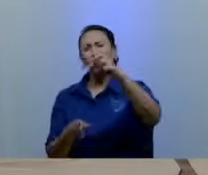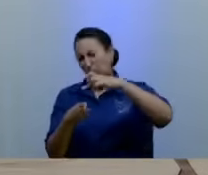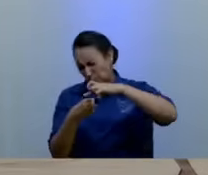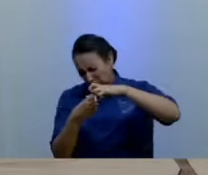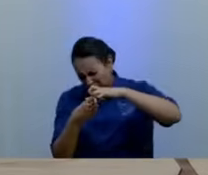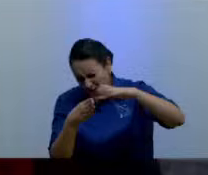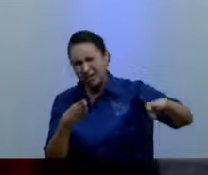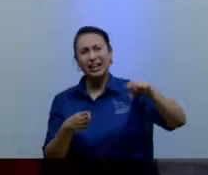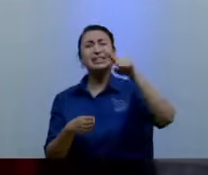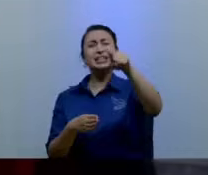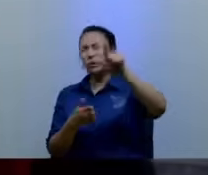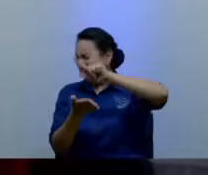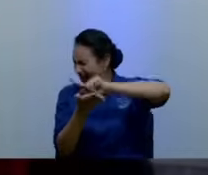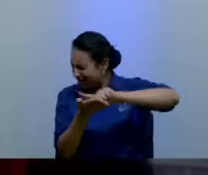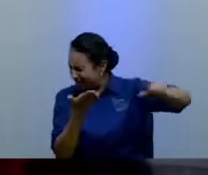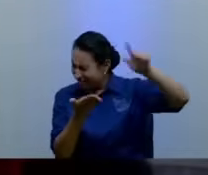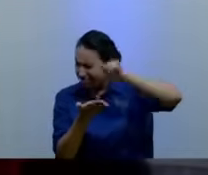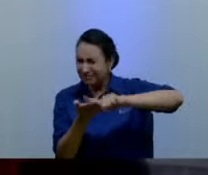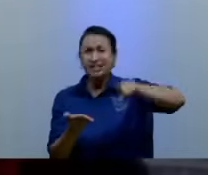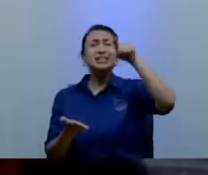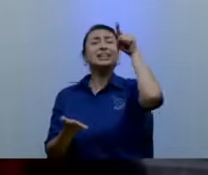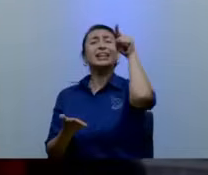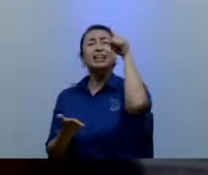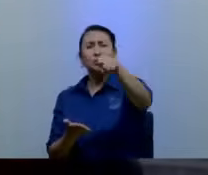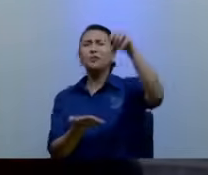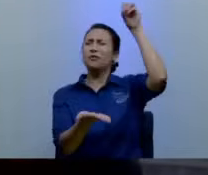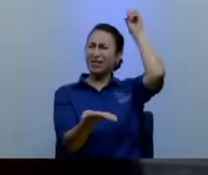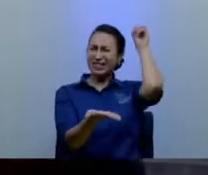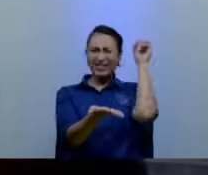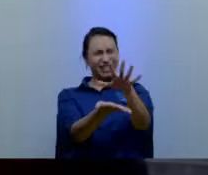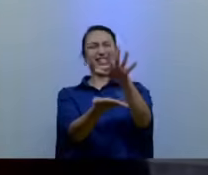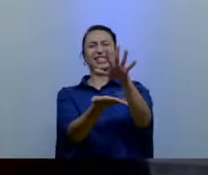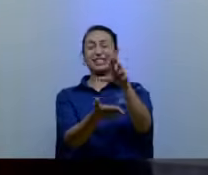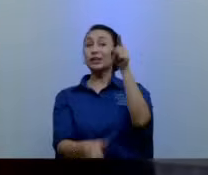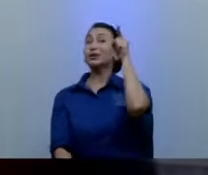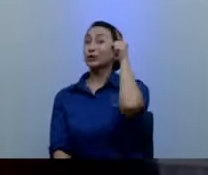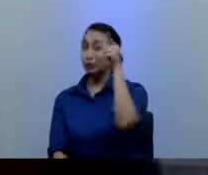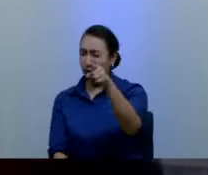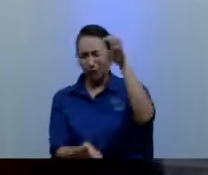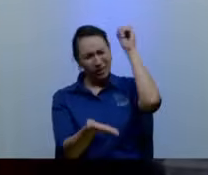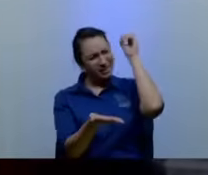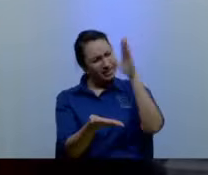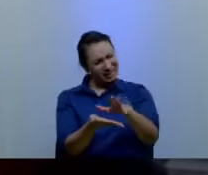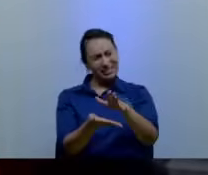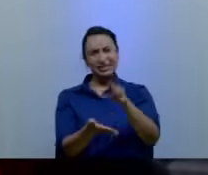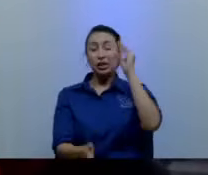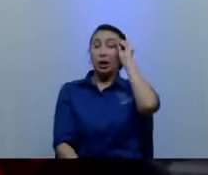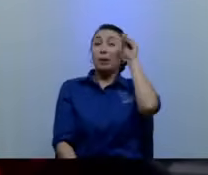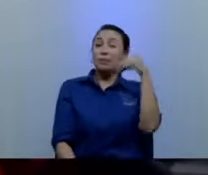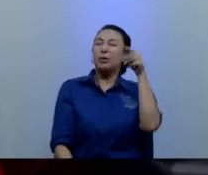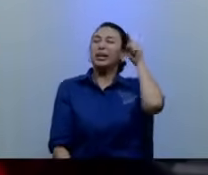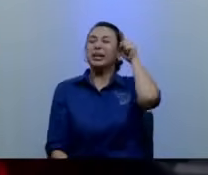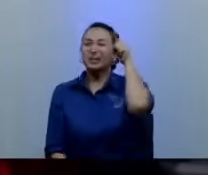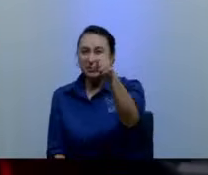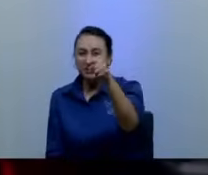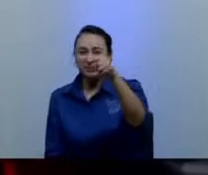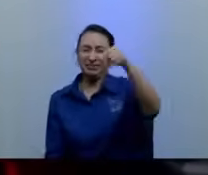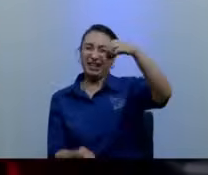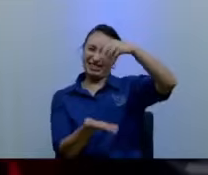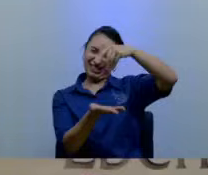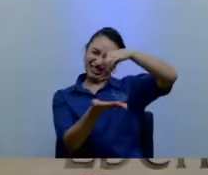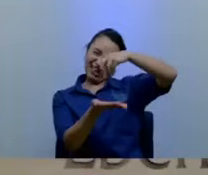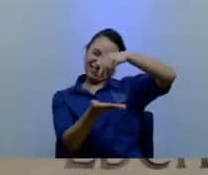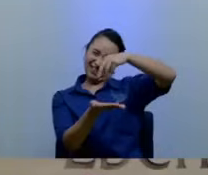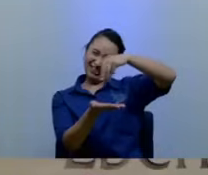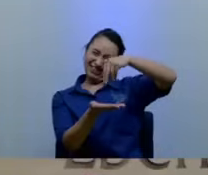quita la esterilidad, que lo vuelves fructífero, que Dios va a bendecir ese lugar porque tú eres.